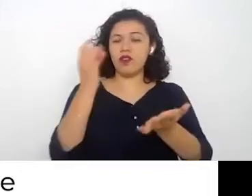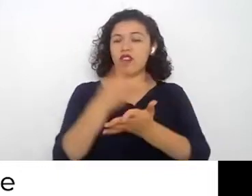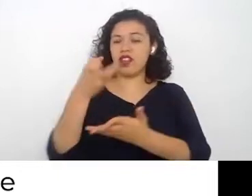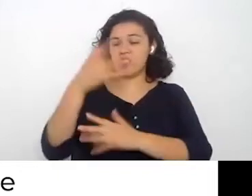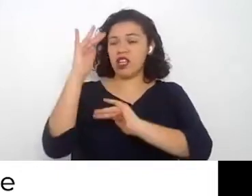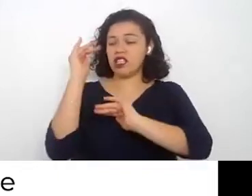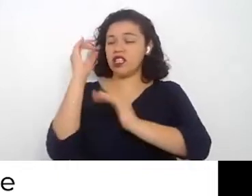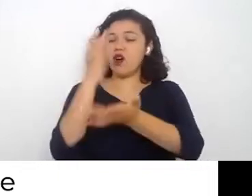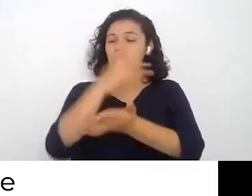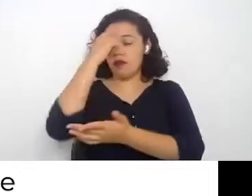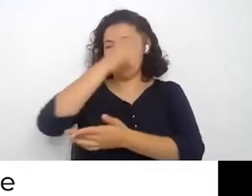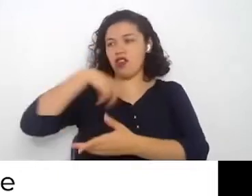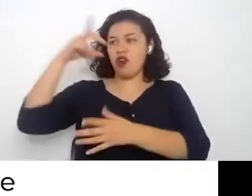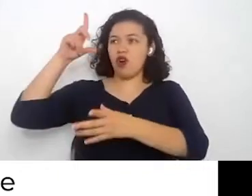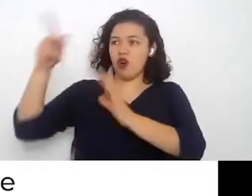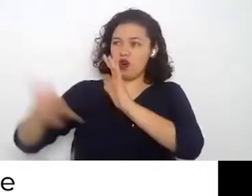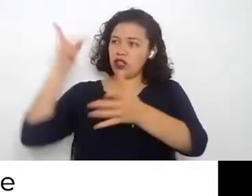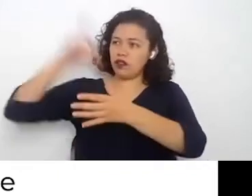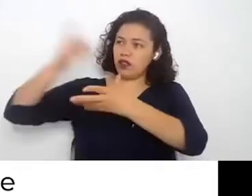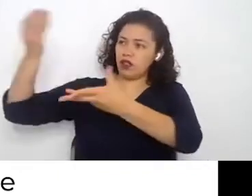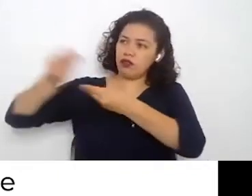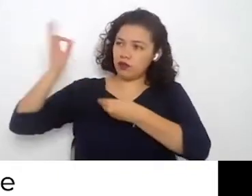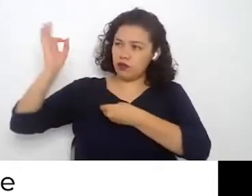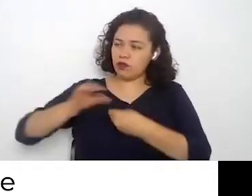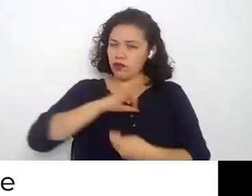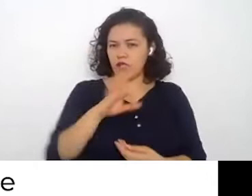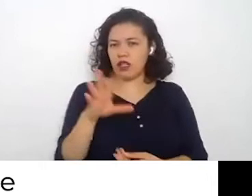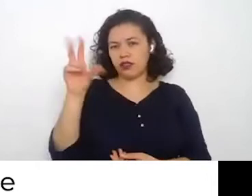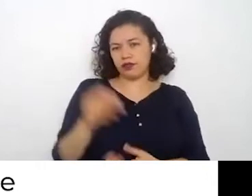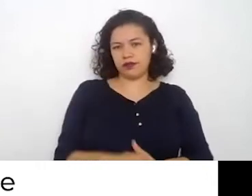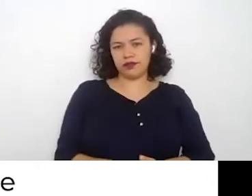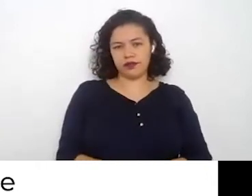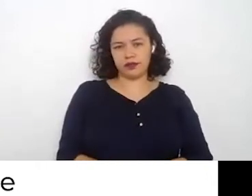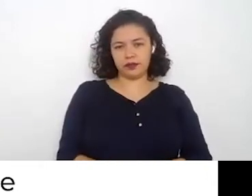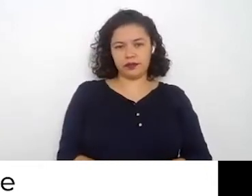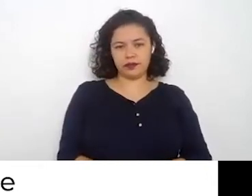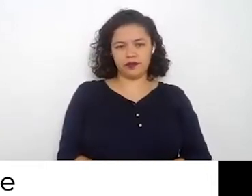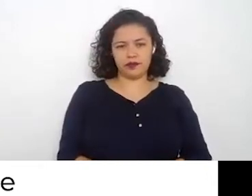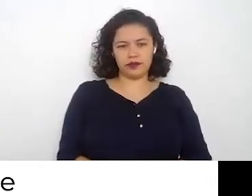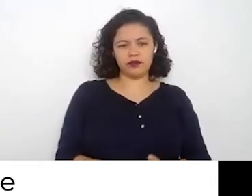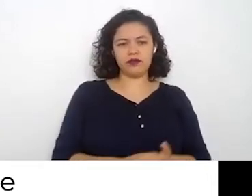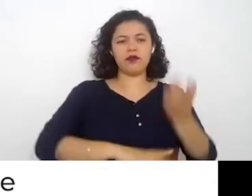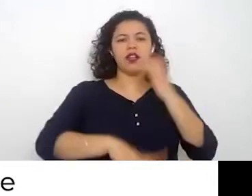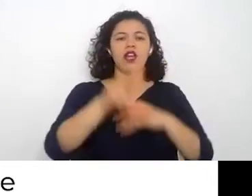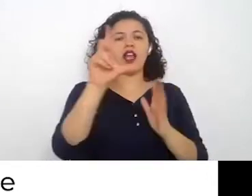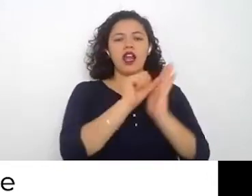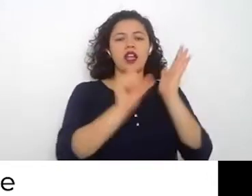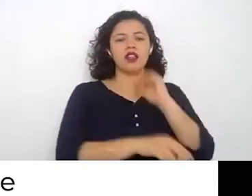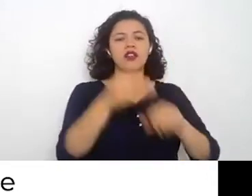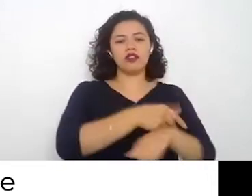de donataria. ¿Sí? En el artículo 80, el último párrafo de la Ley del Impuesto sobre la Renta,